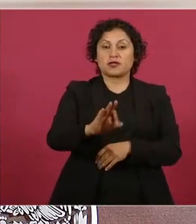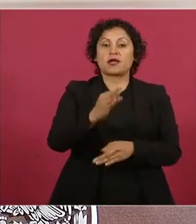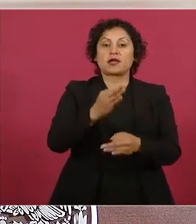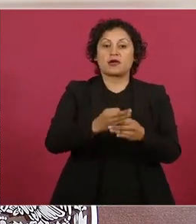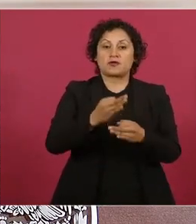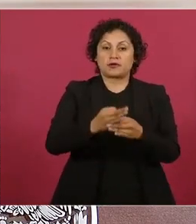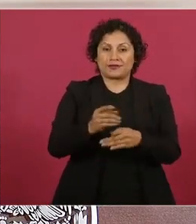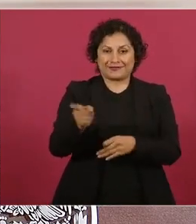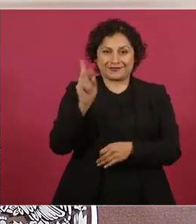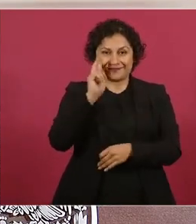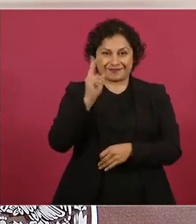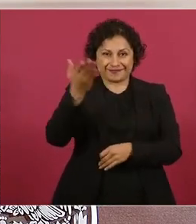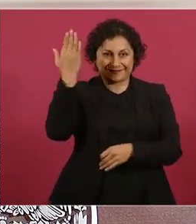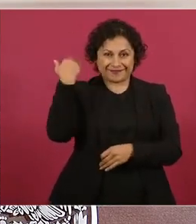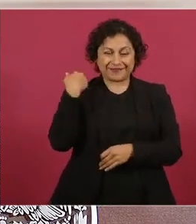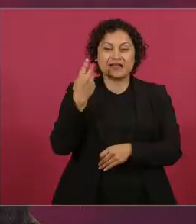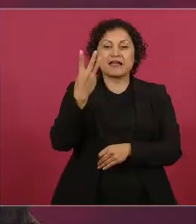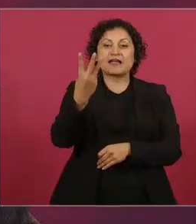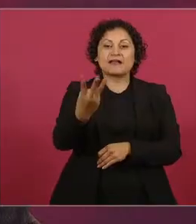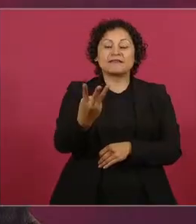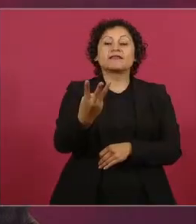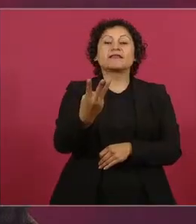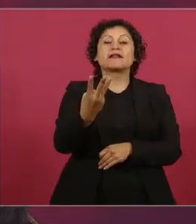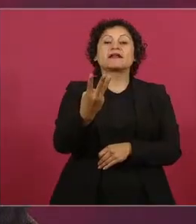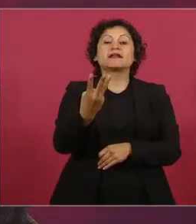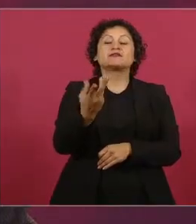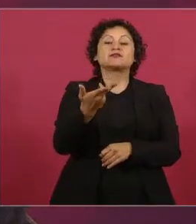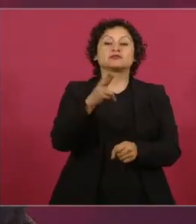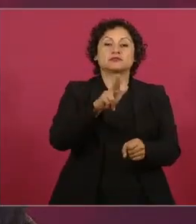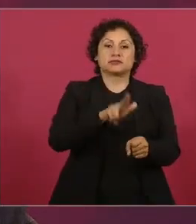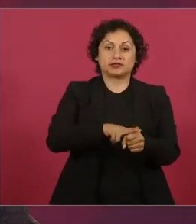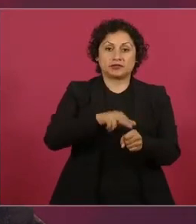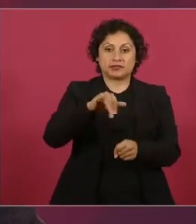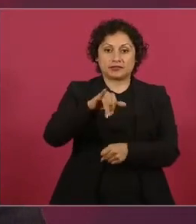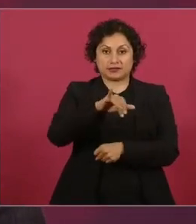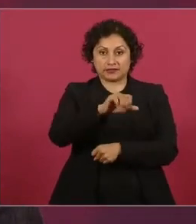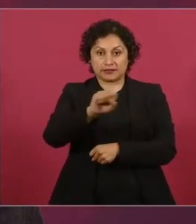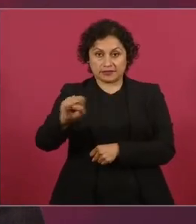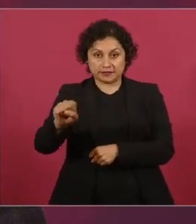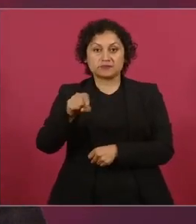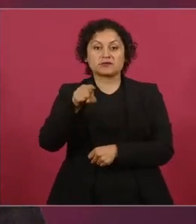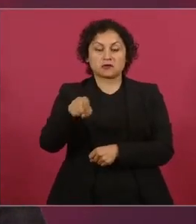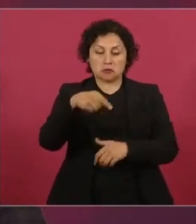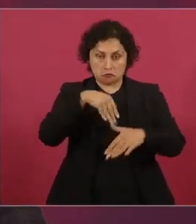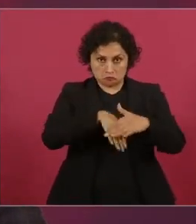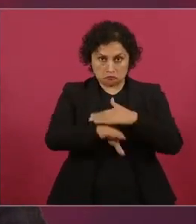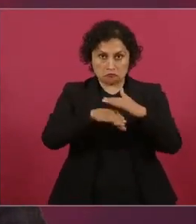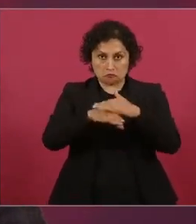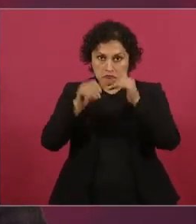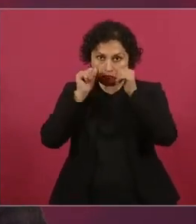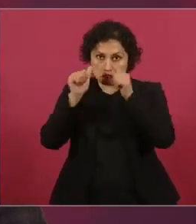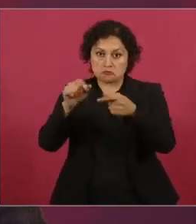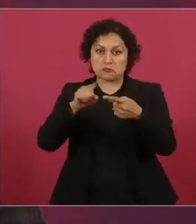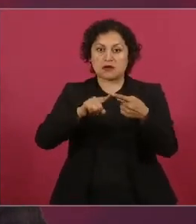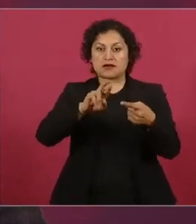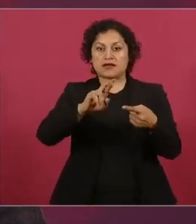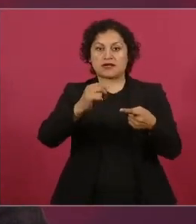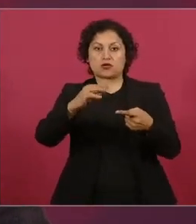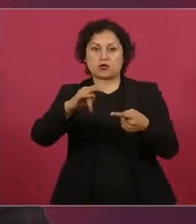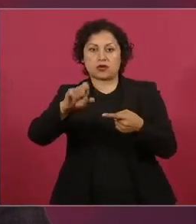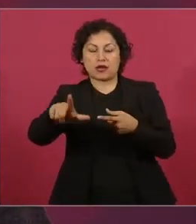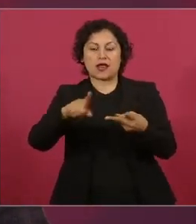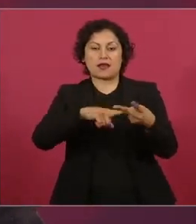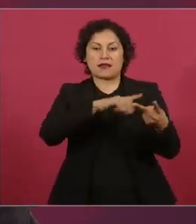IMSS Bienestar, que son la base para el manejo y el tratamiento de los pacientes. El Hospital Regional del IMSS, el General del